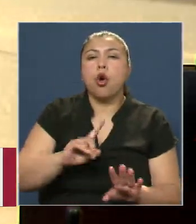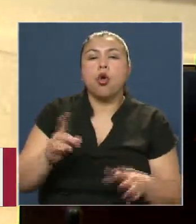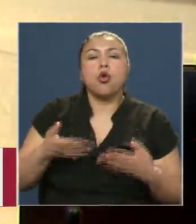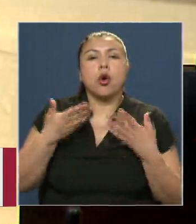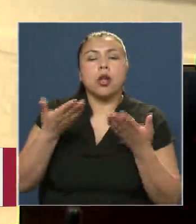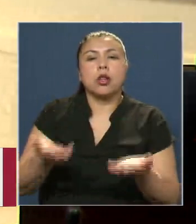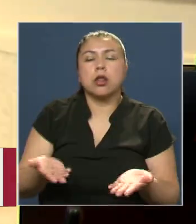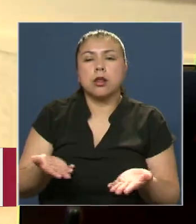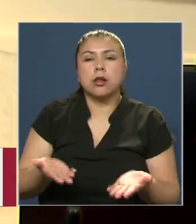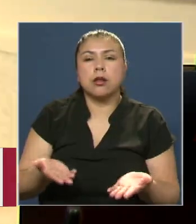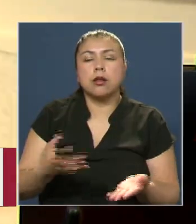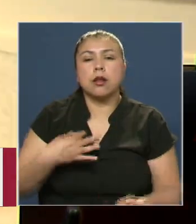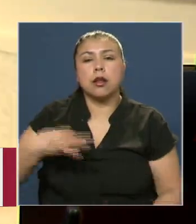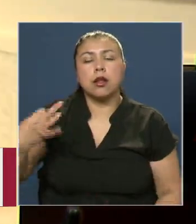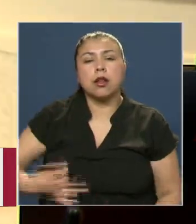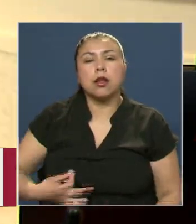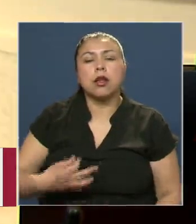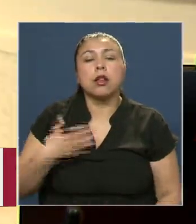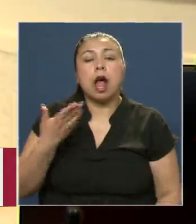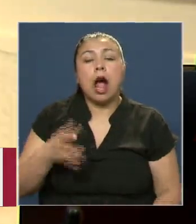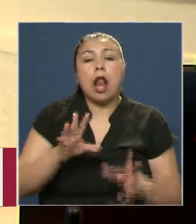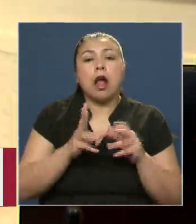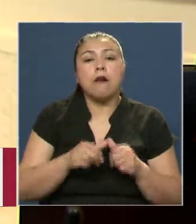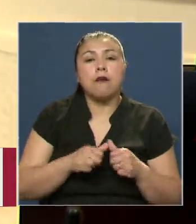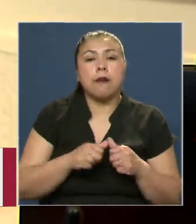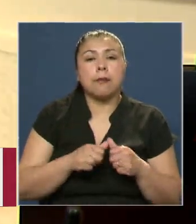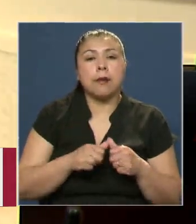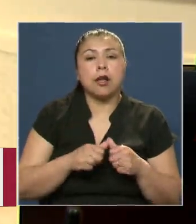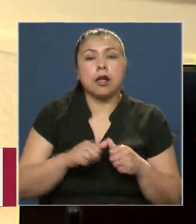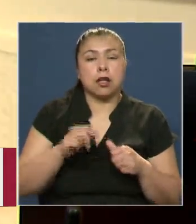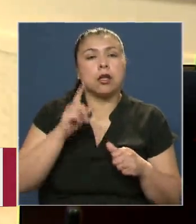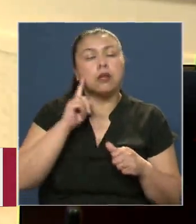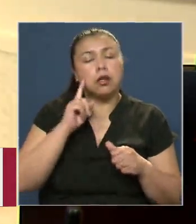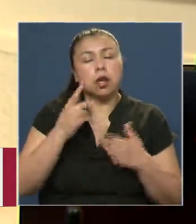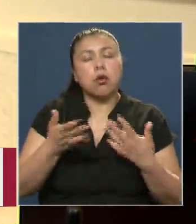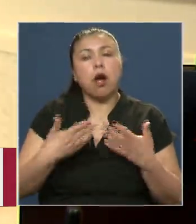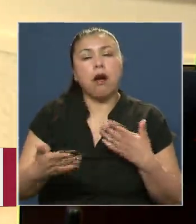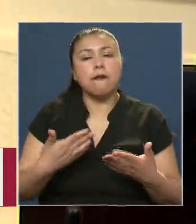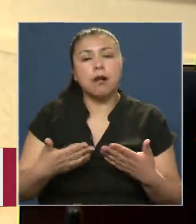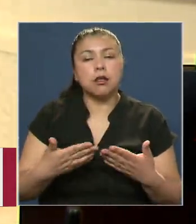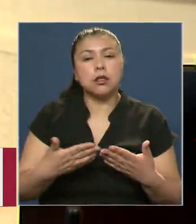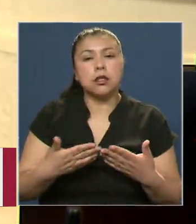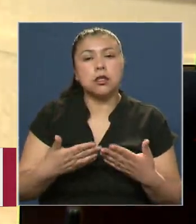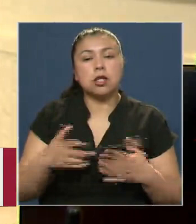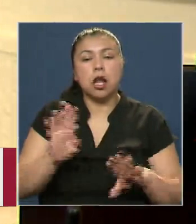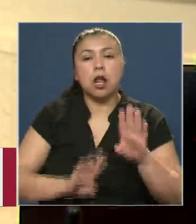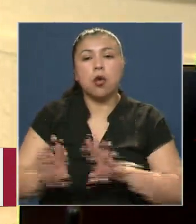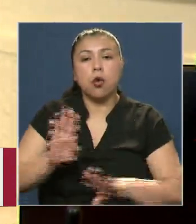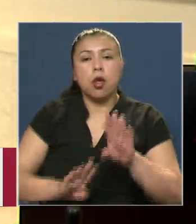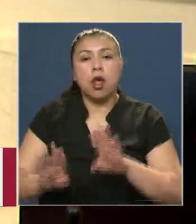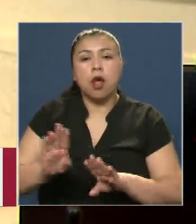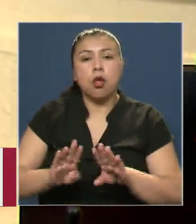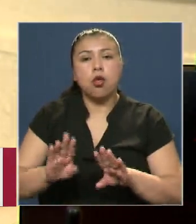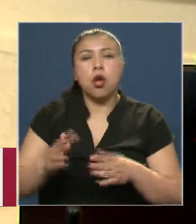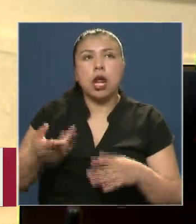otorgado la dignidad correspondiente a estas familias, teniendo muchas veces las cuidadoras,